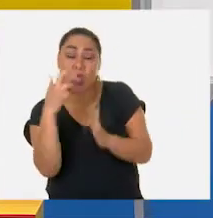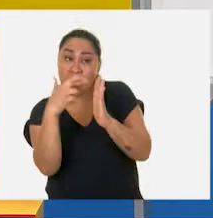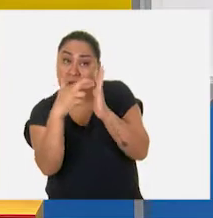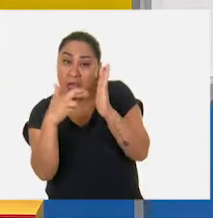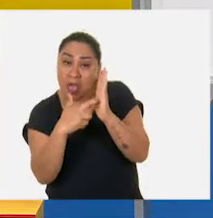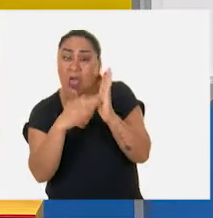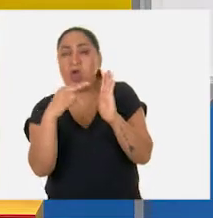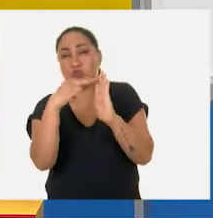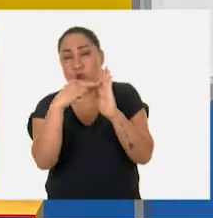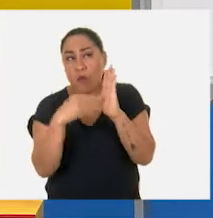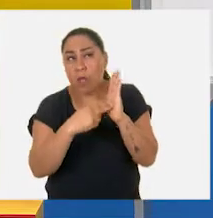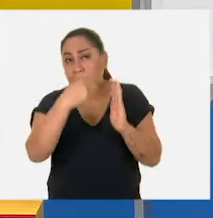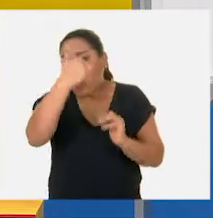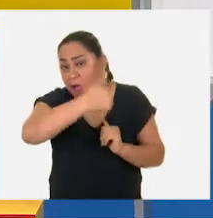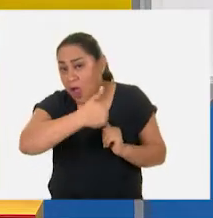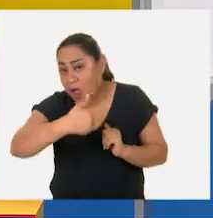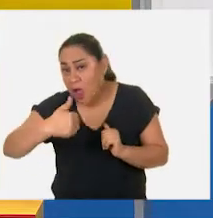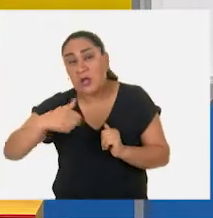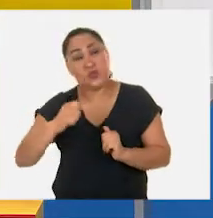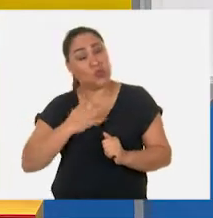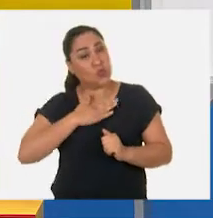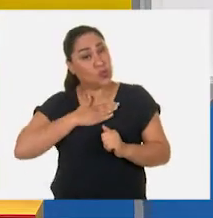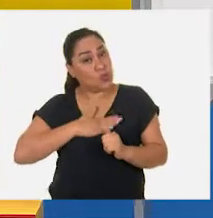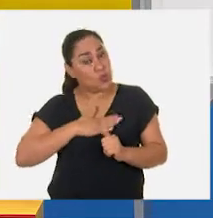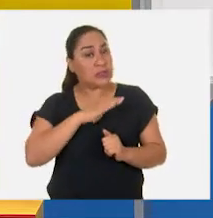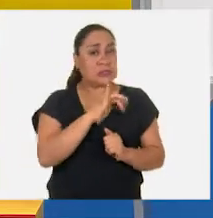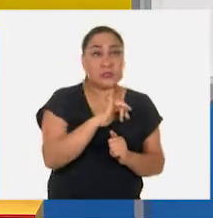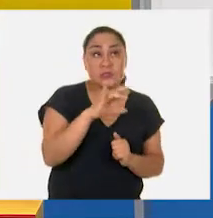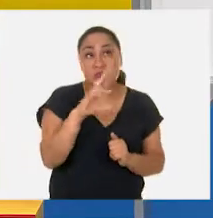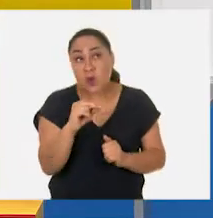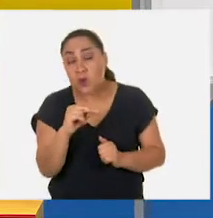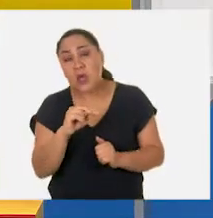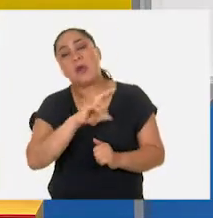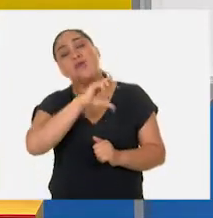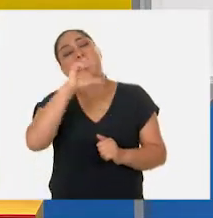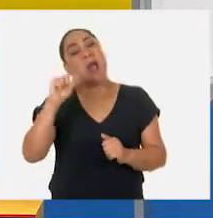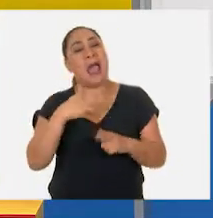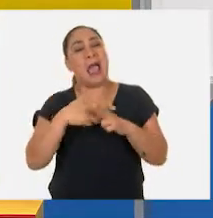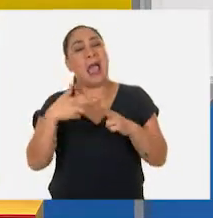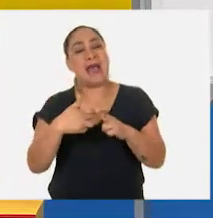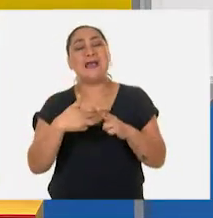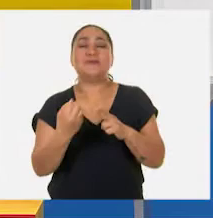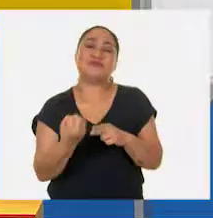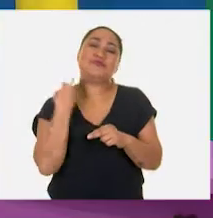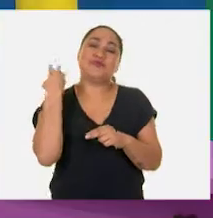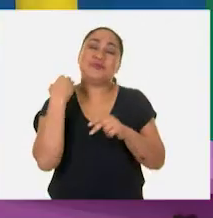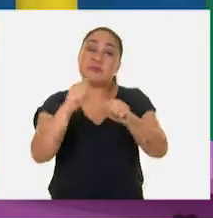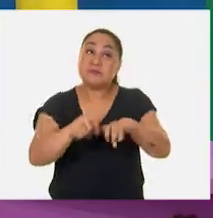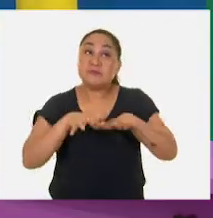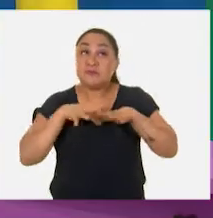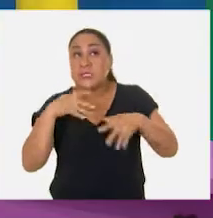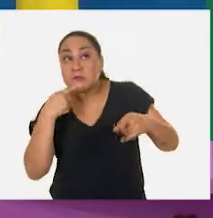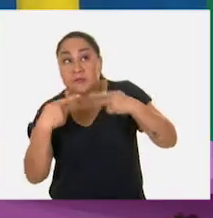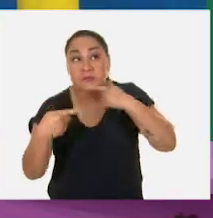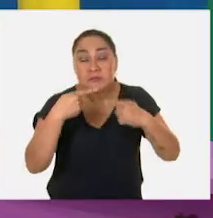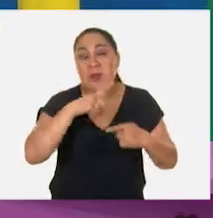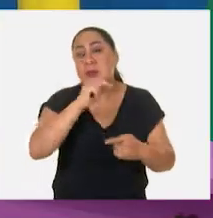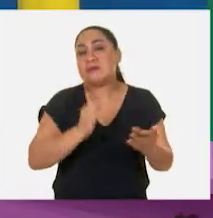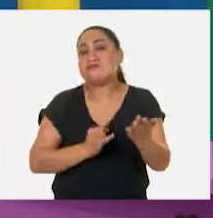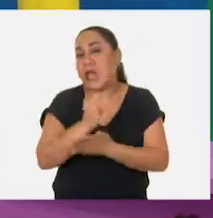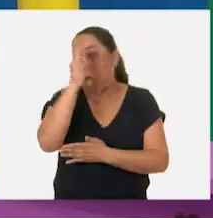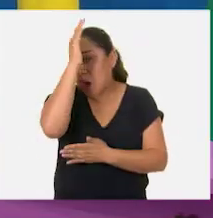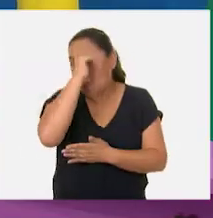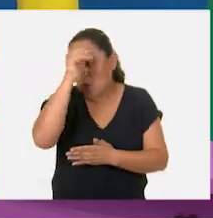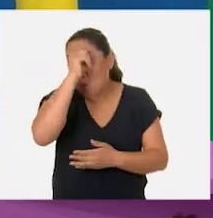o no, y qué debíamos de tomar en cuenta para que en asamblea se pueda dialogar y llegar a acuerdos. Claro, al respetar